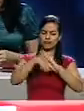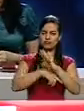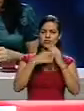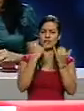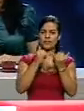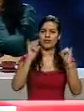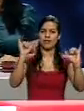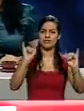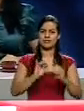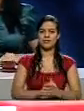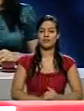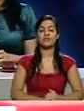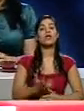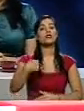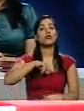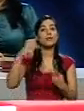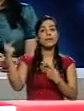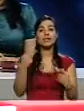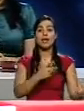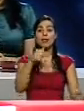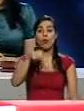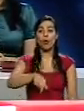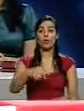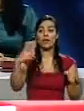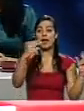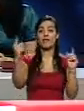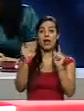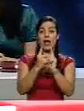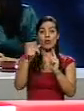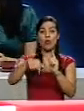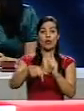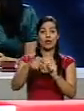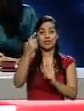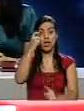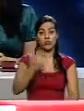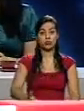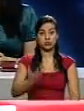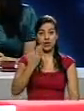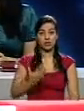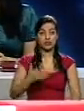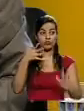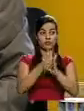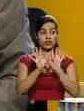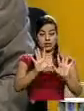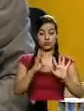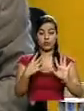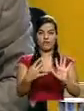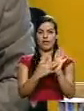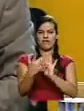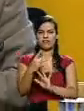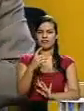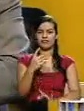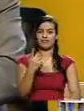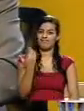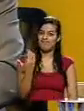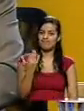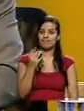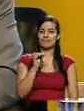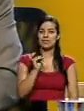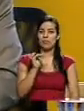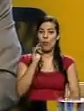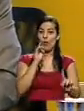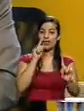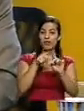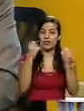hoy hemos invitado para comentar este hecho histórico del 19 de abril en ruta hacia